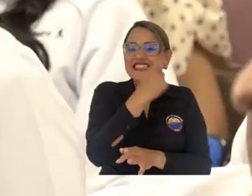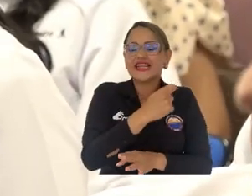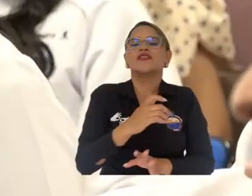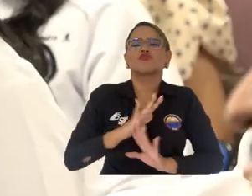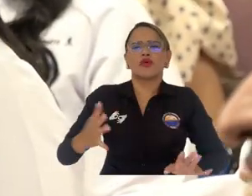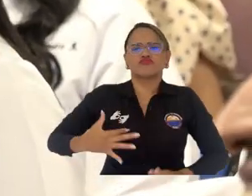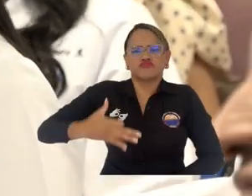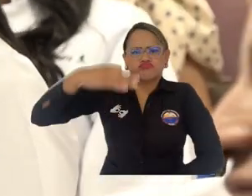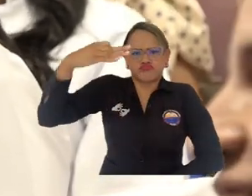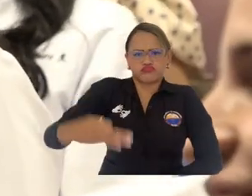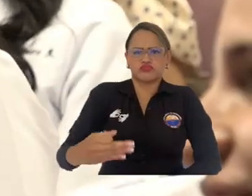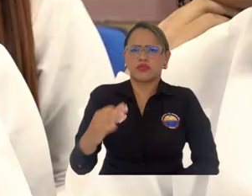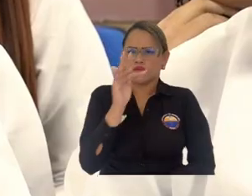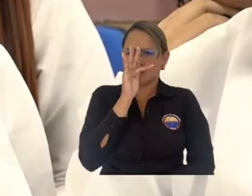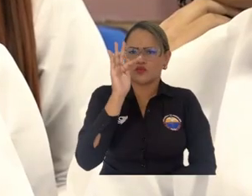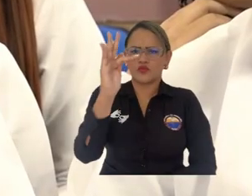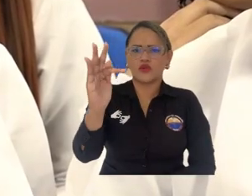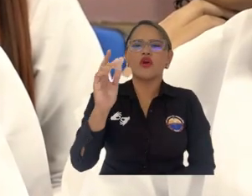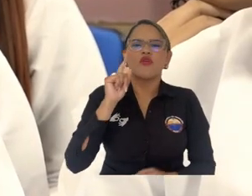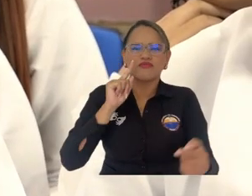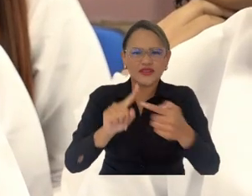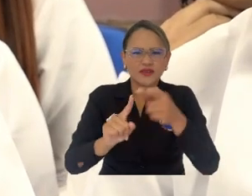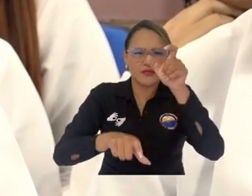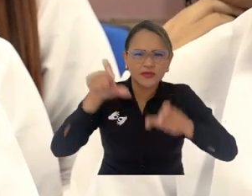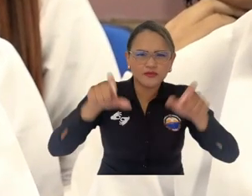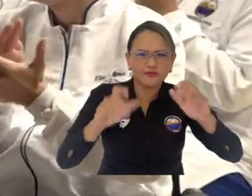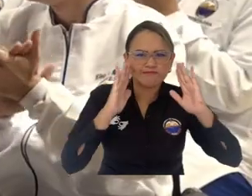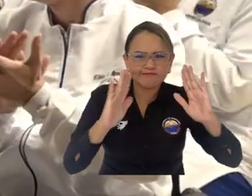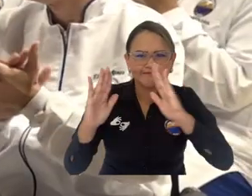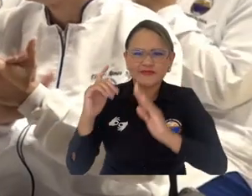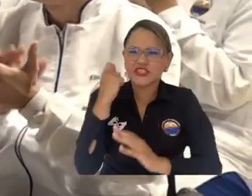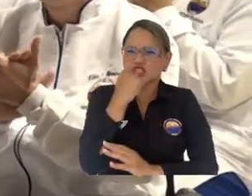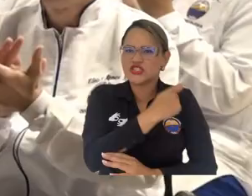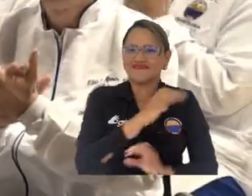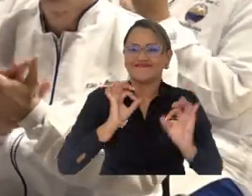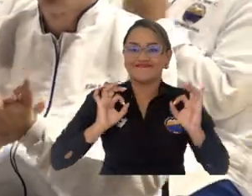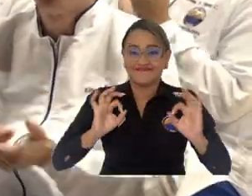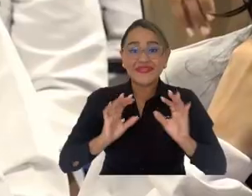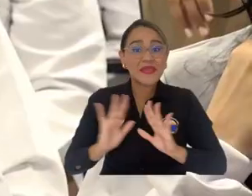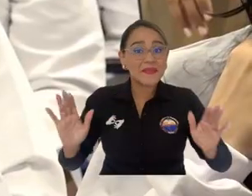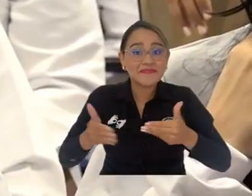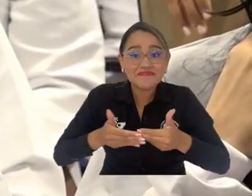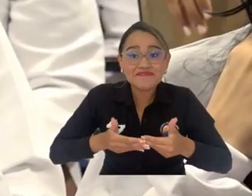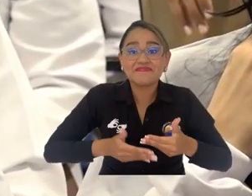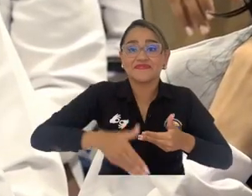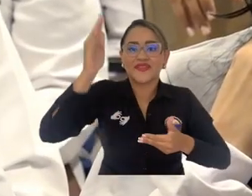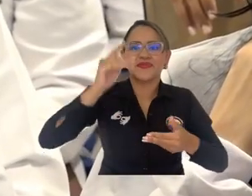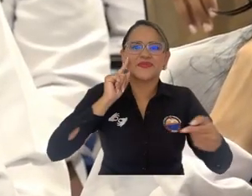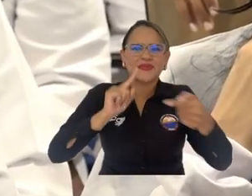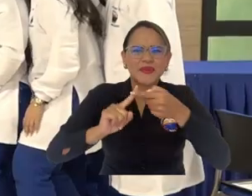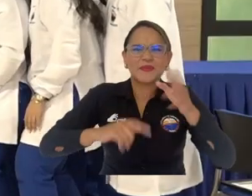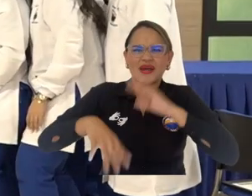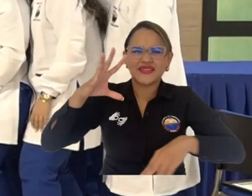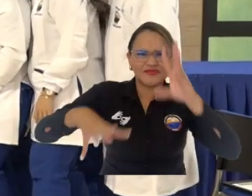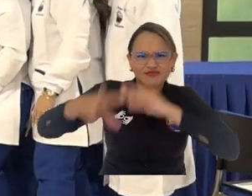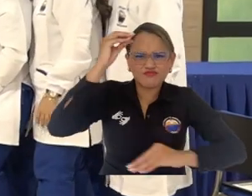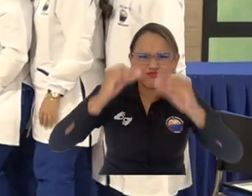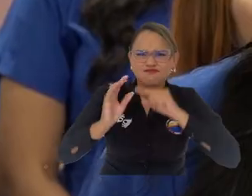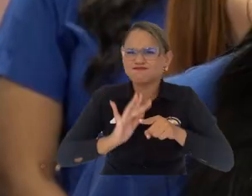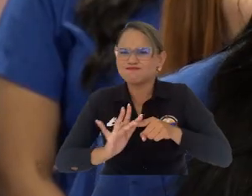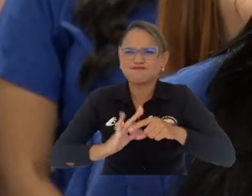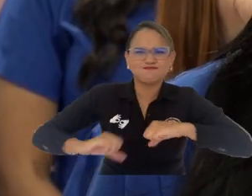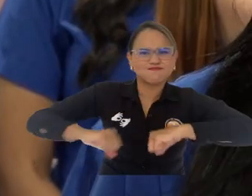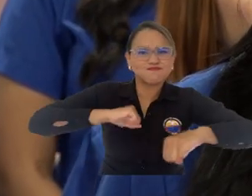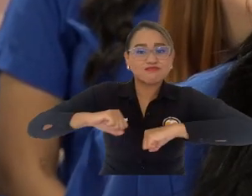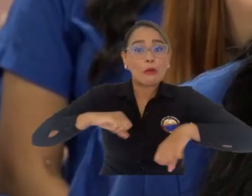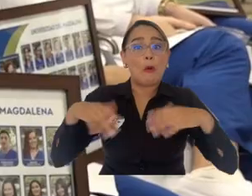odontólogos juran compromiso ético para laborar con idoneidad en el cuidado de la salud oral. Emprenden una nueva etapa de aprendizaje que